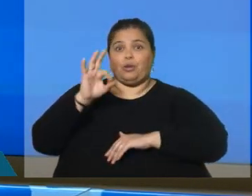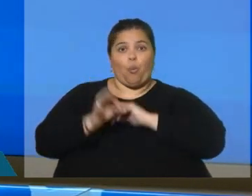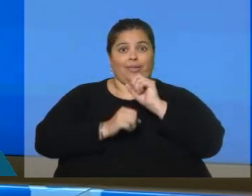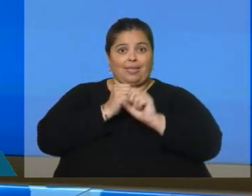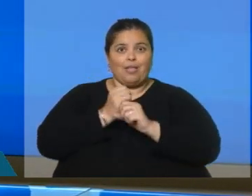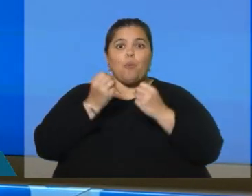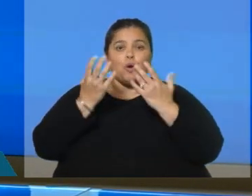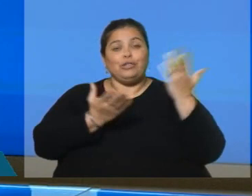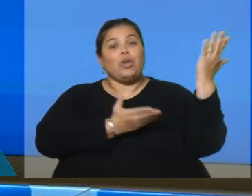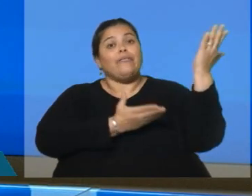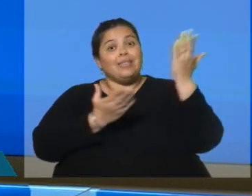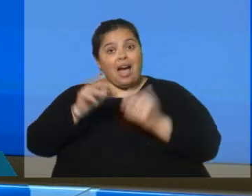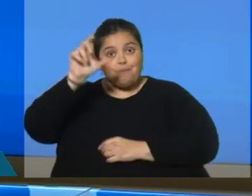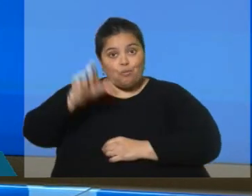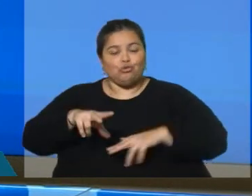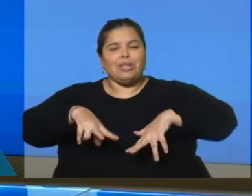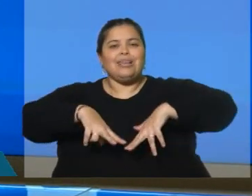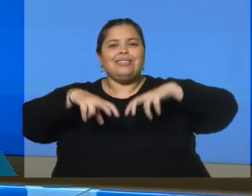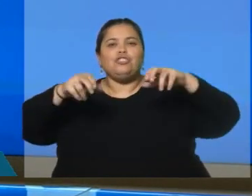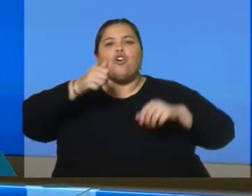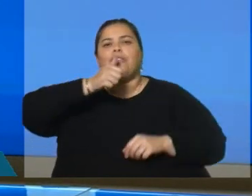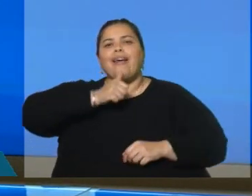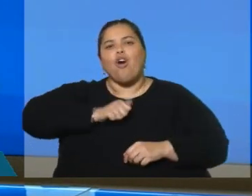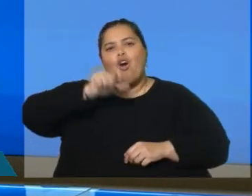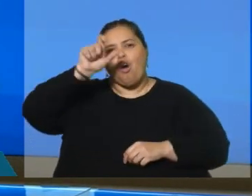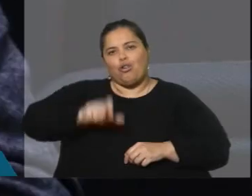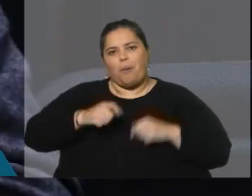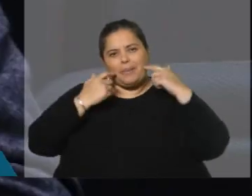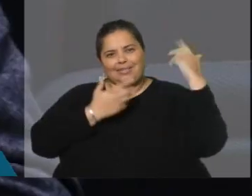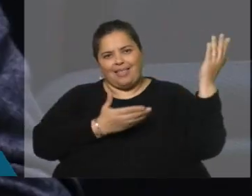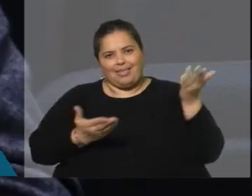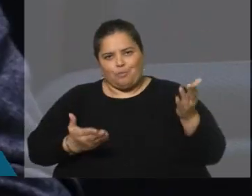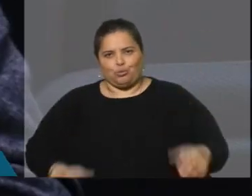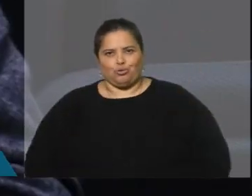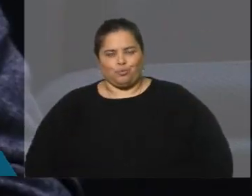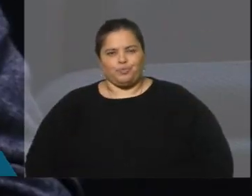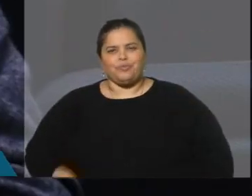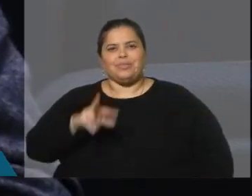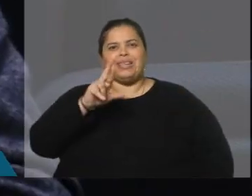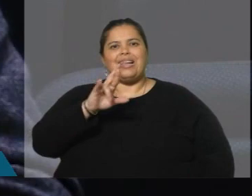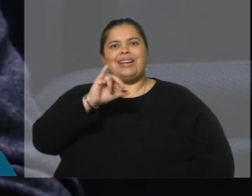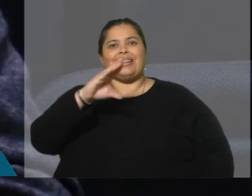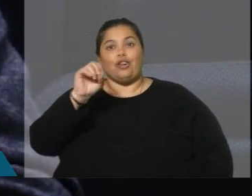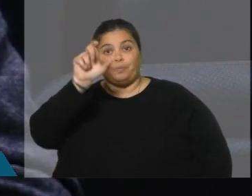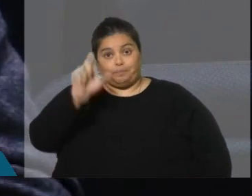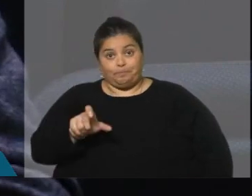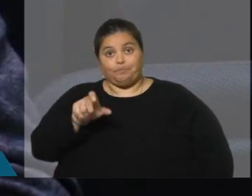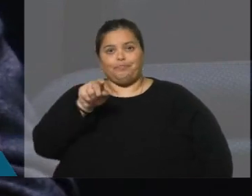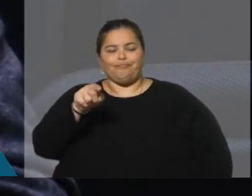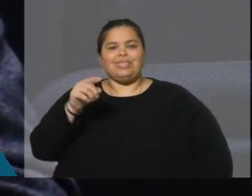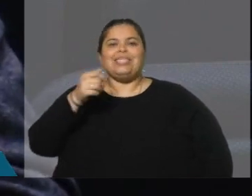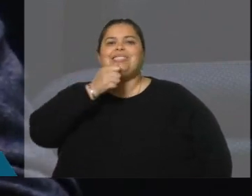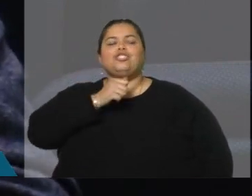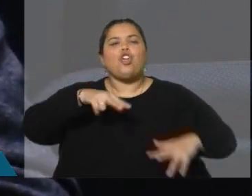un investigador un historiador se los presentamos en este type Álvaro rico Fernández es historiador docente